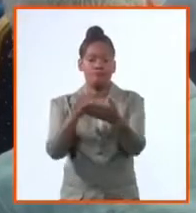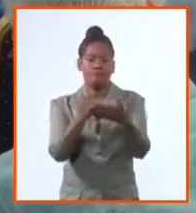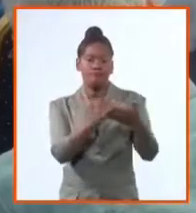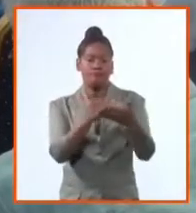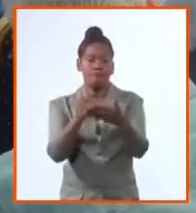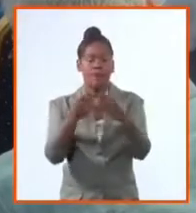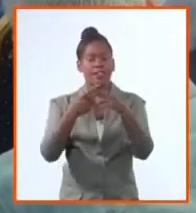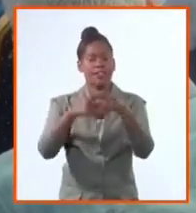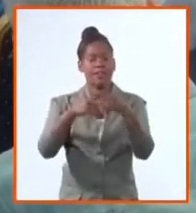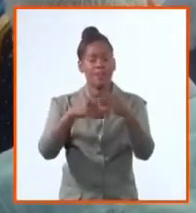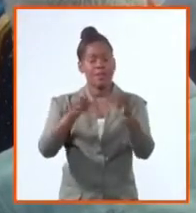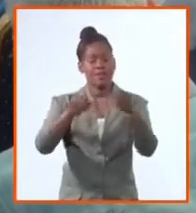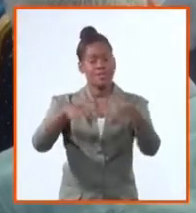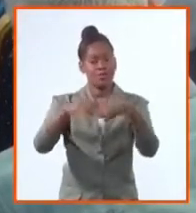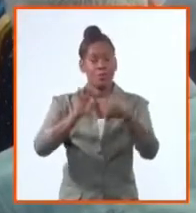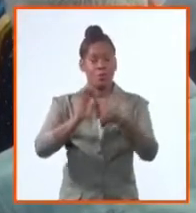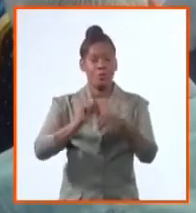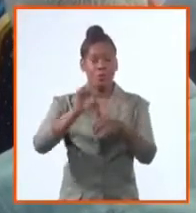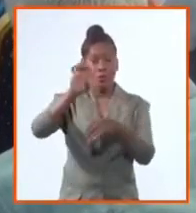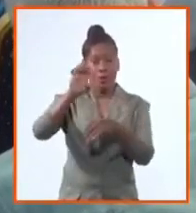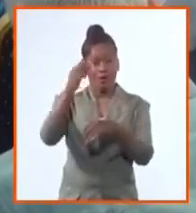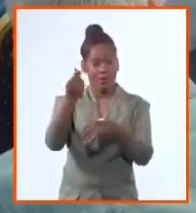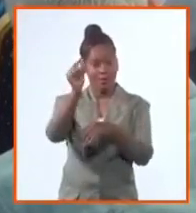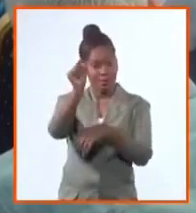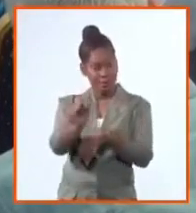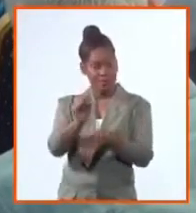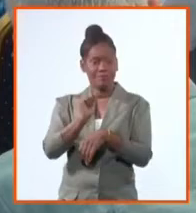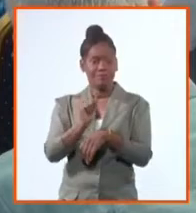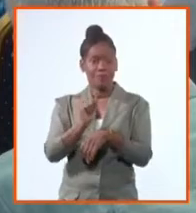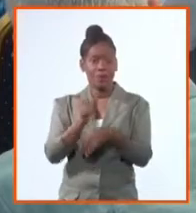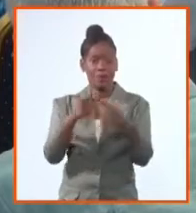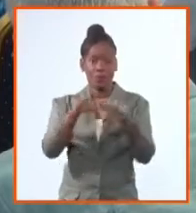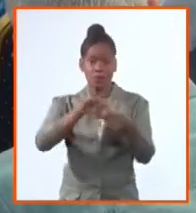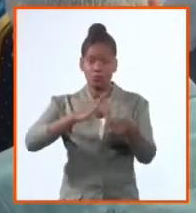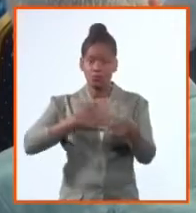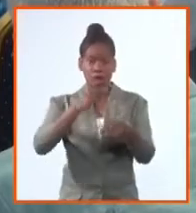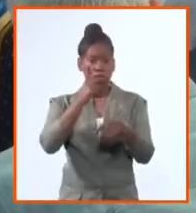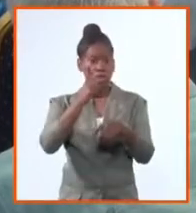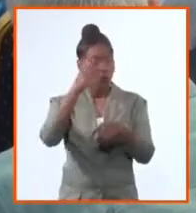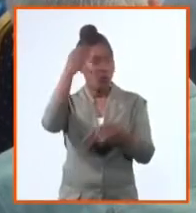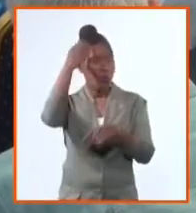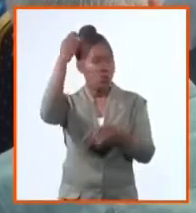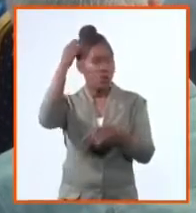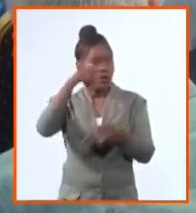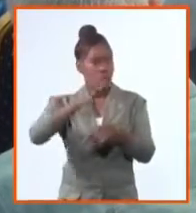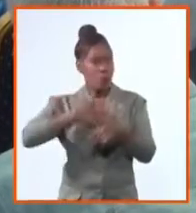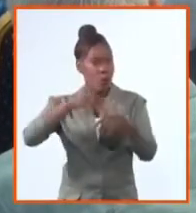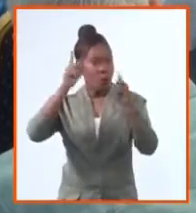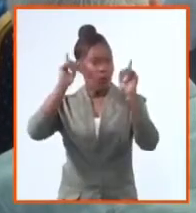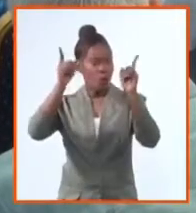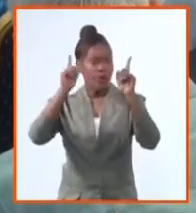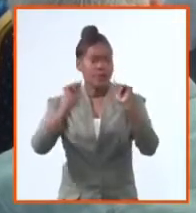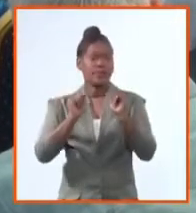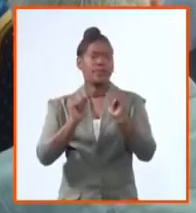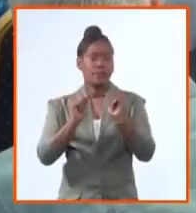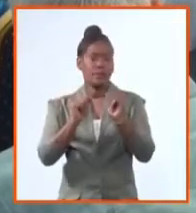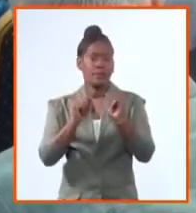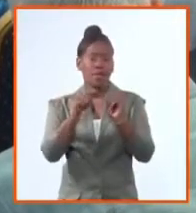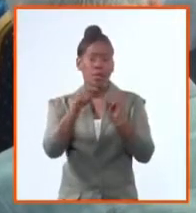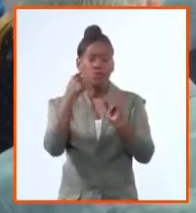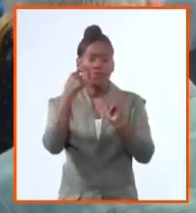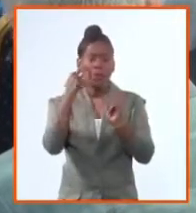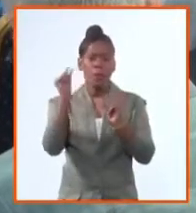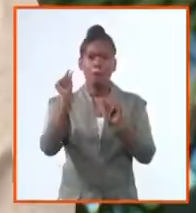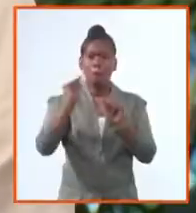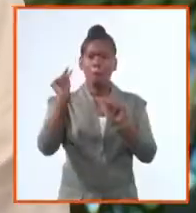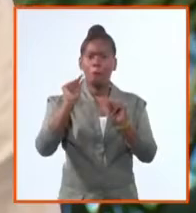veces la vemos como un elemento técnico, y tan técnico lo vemos que de eso se habla poco en nuestro dispositivo